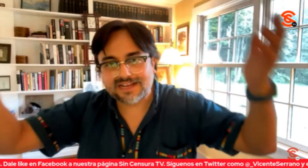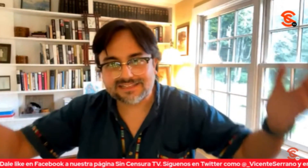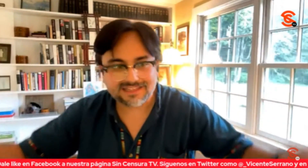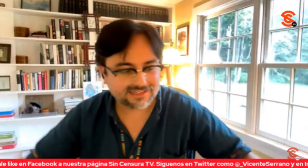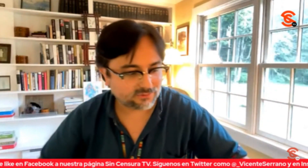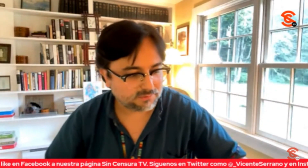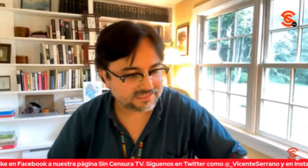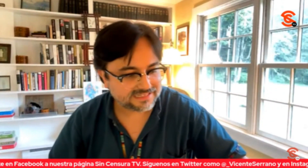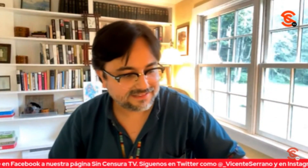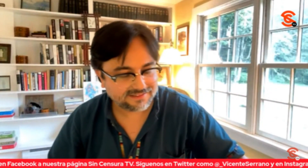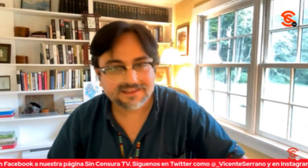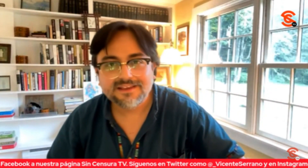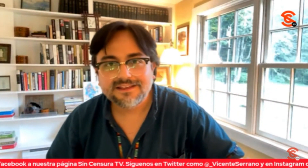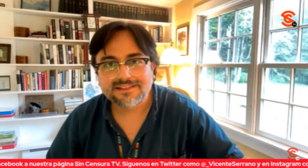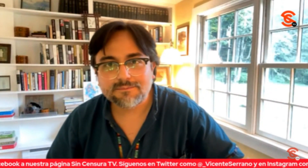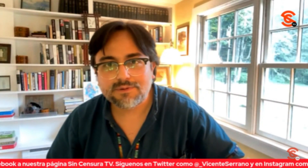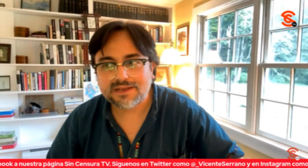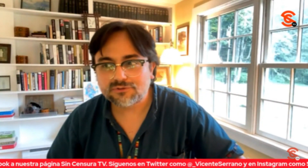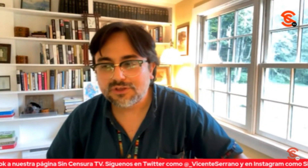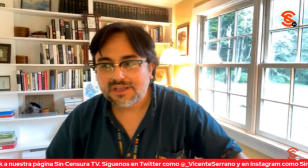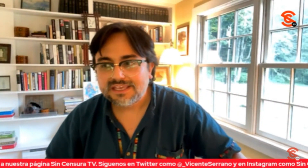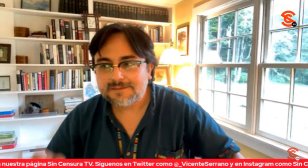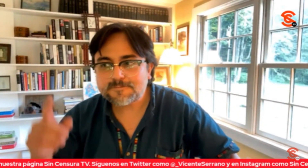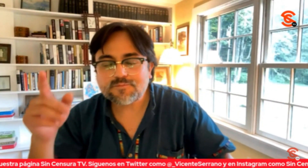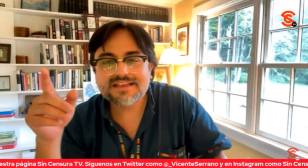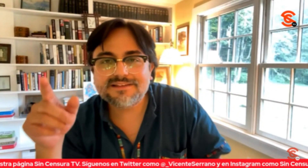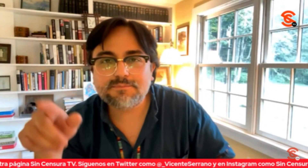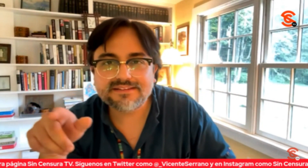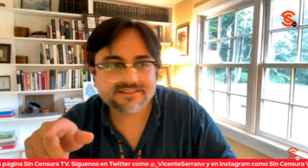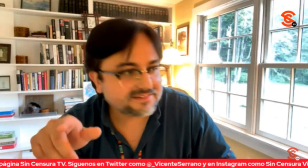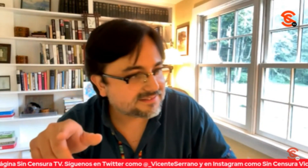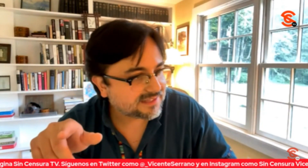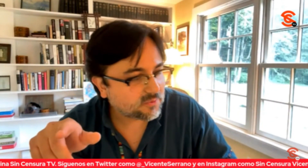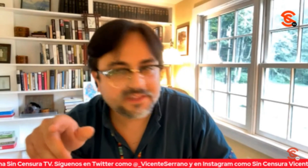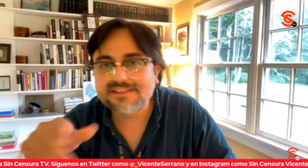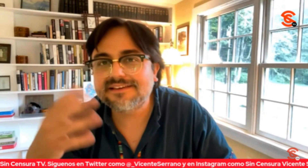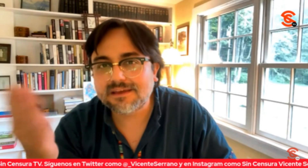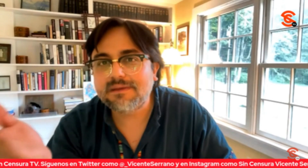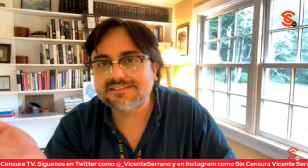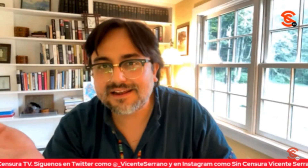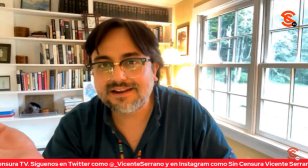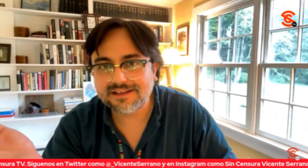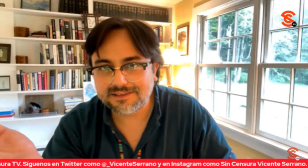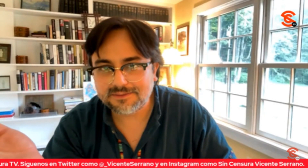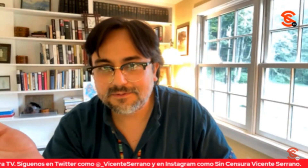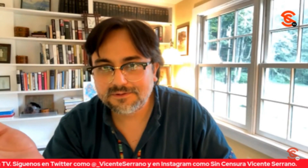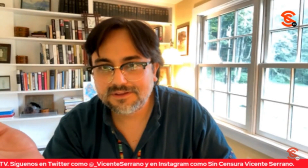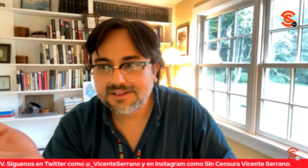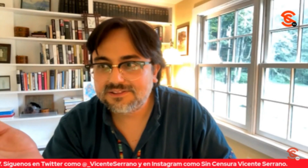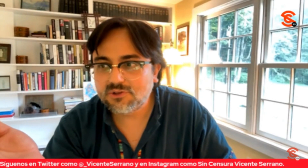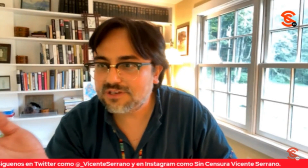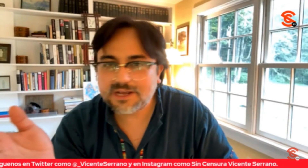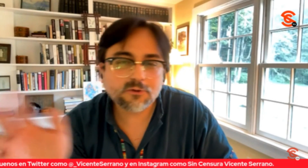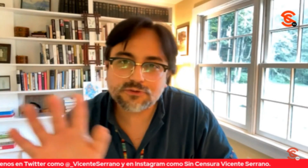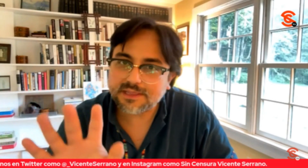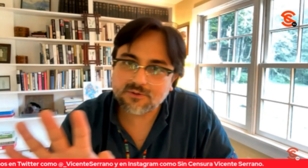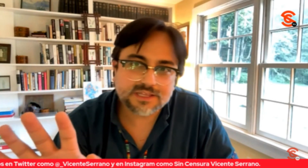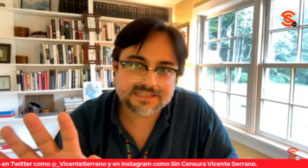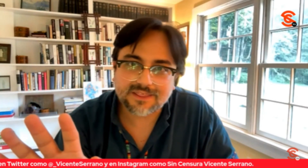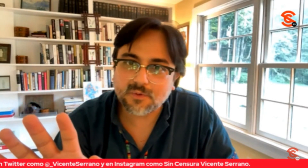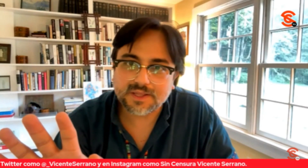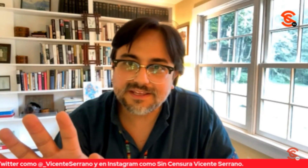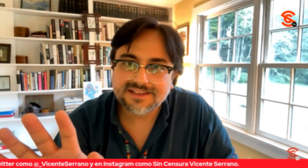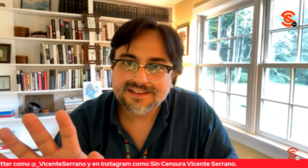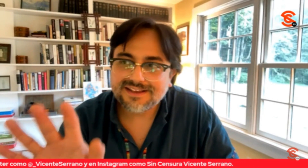así una cantidad exorbitante de empleos. Y es el presidente estadounidense que más se ha reelegido. No se le considera